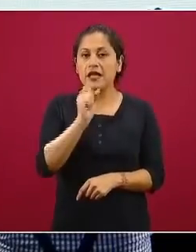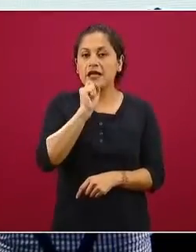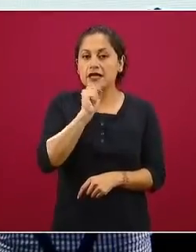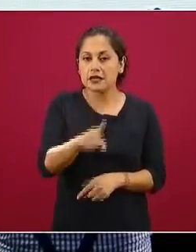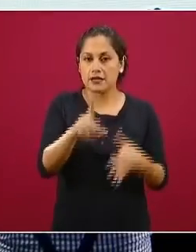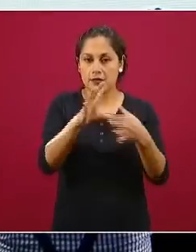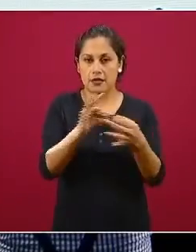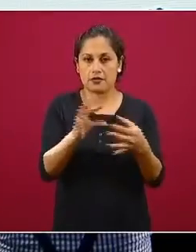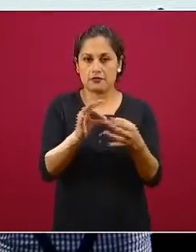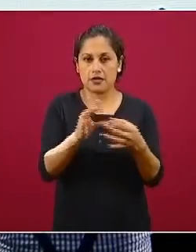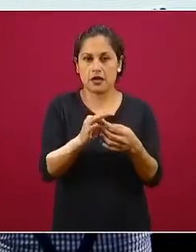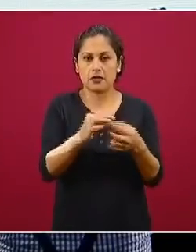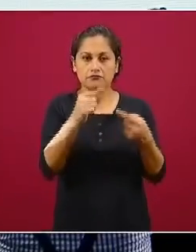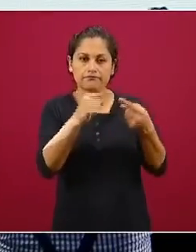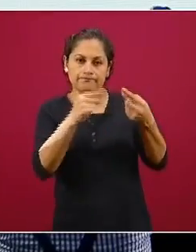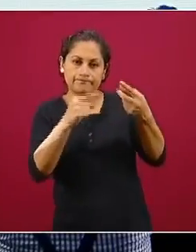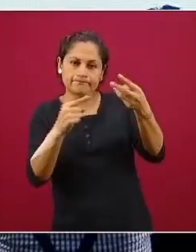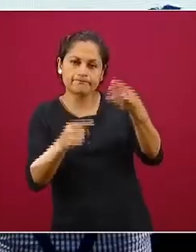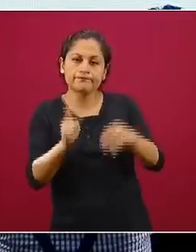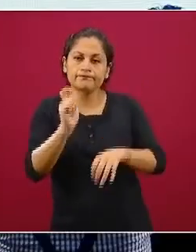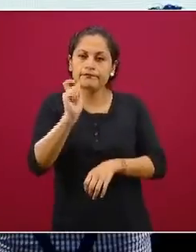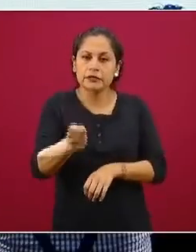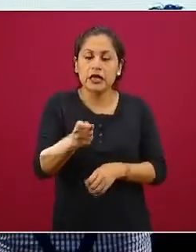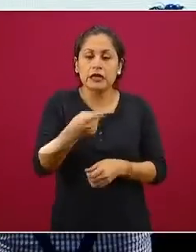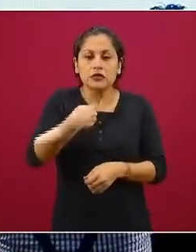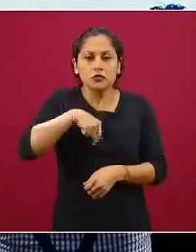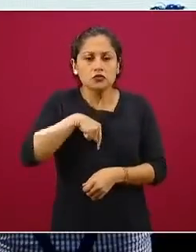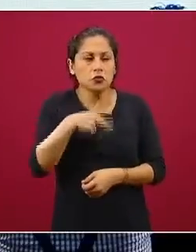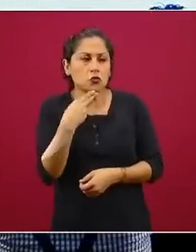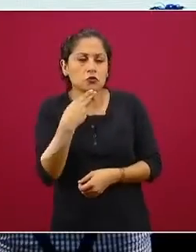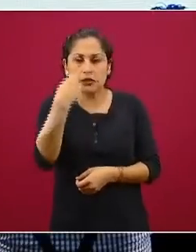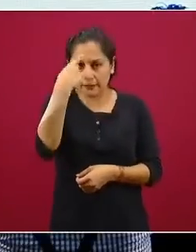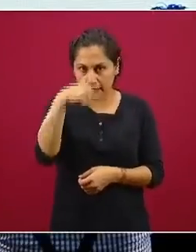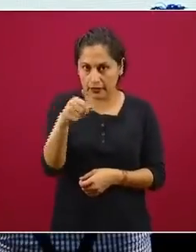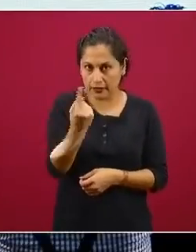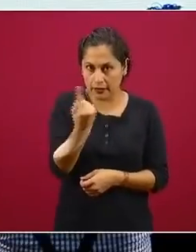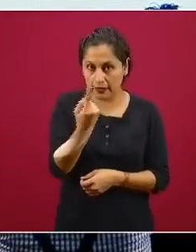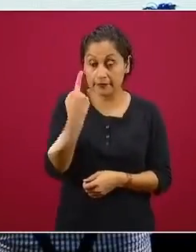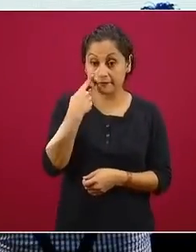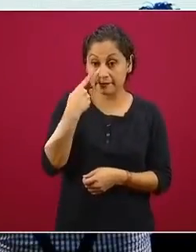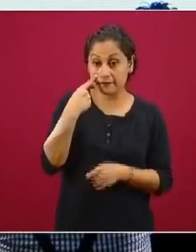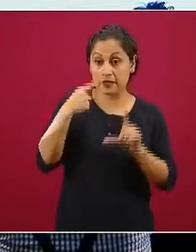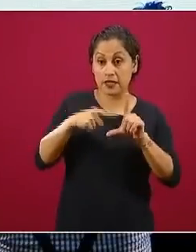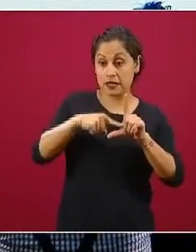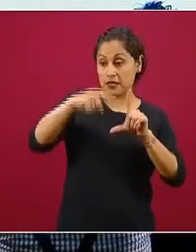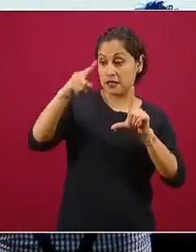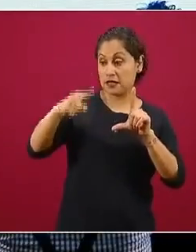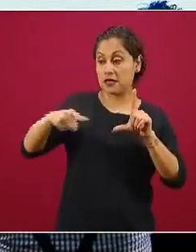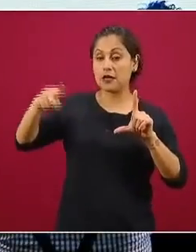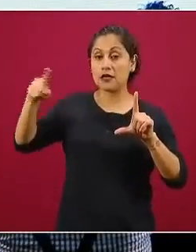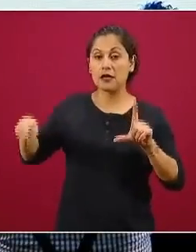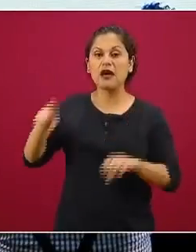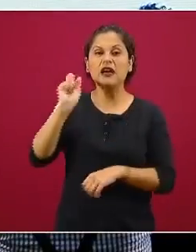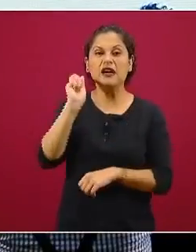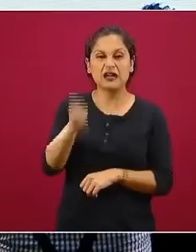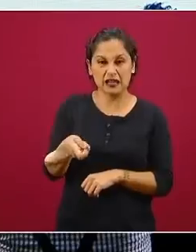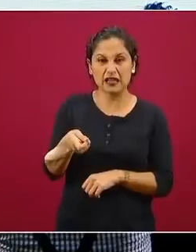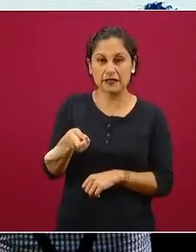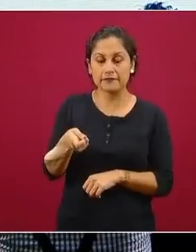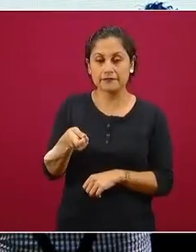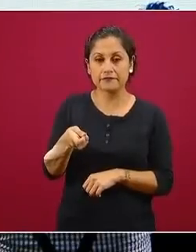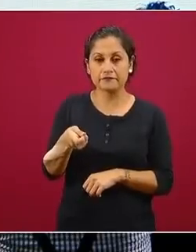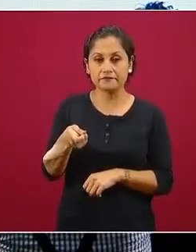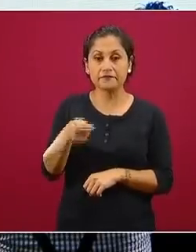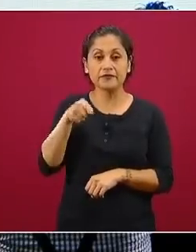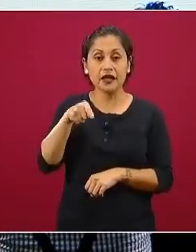significado y la utilidad también. Curva epidémica, un gráfico que representa cómo ocurre a lo largo